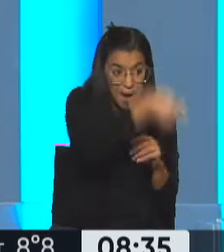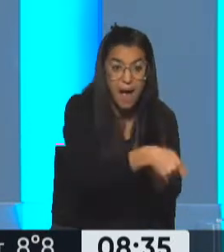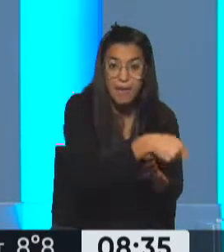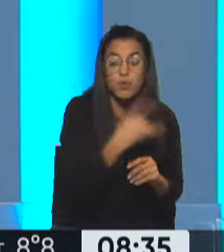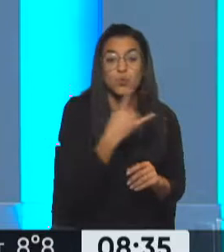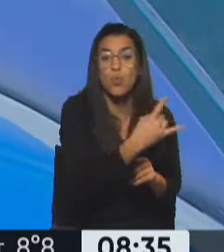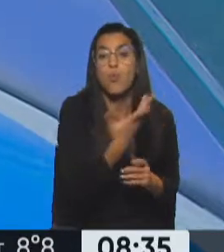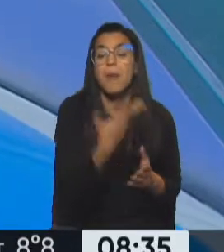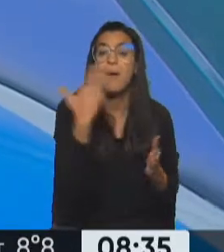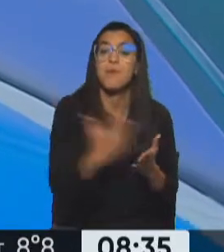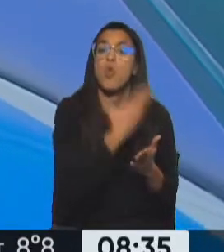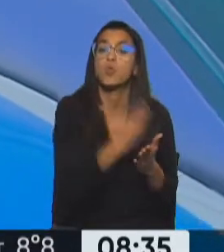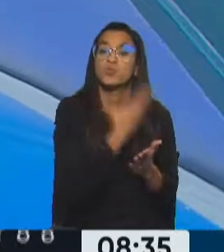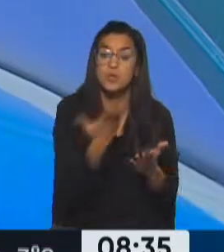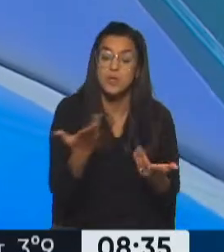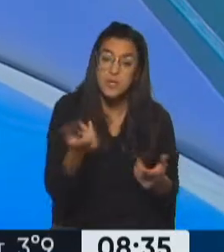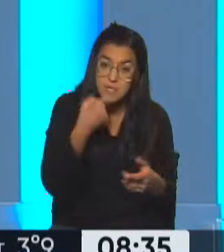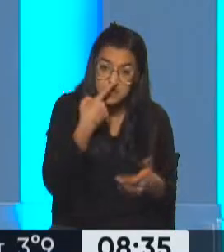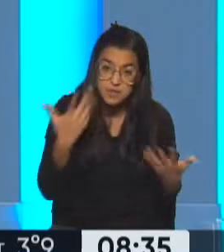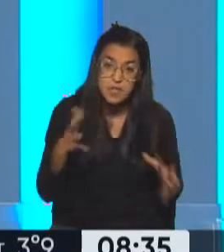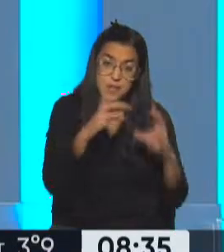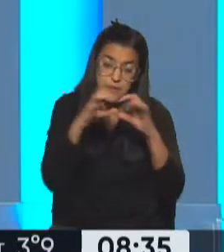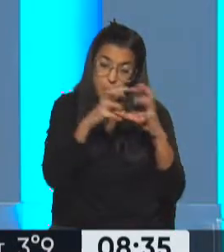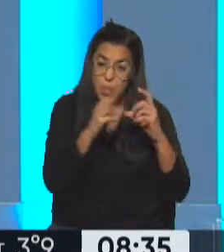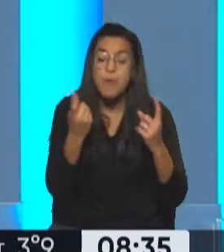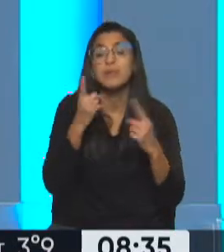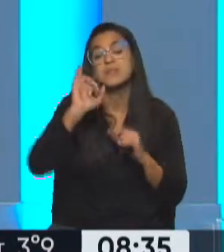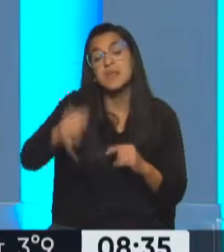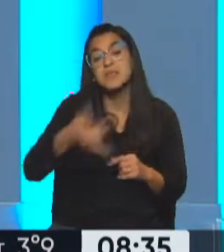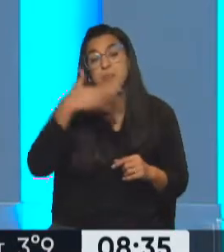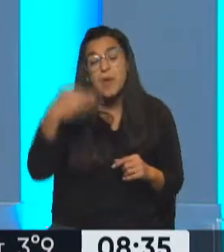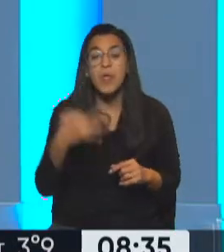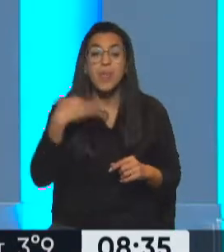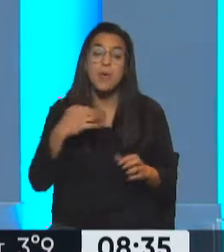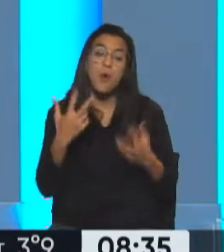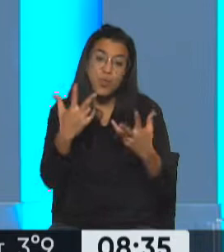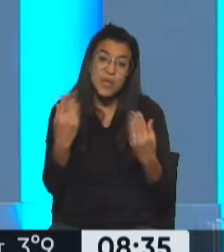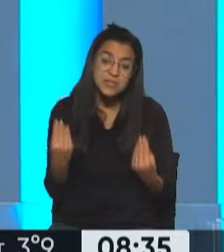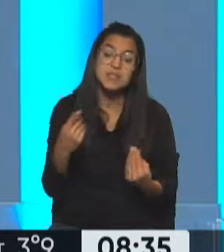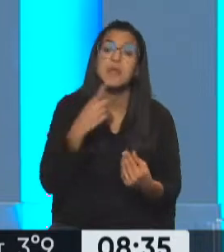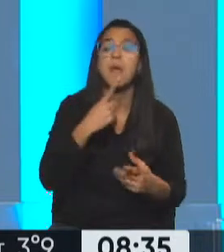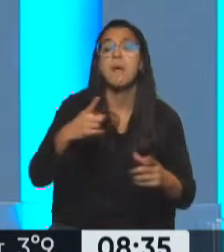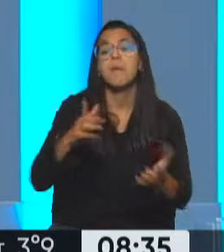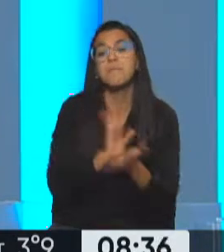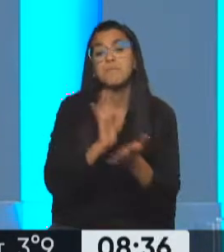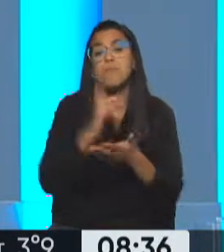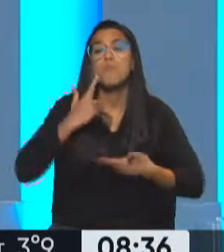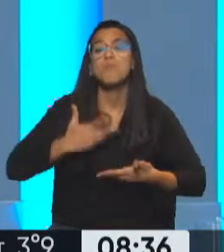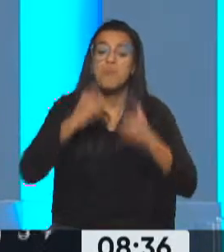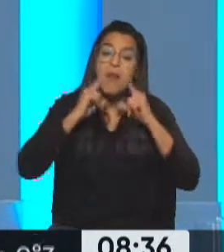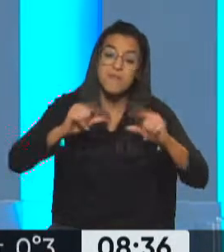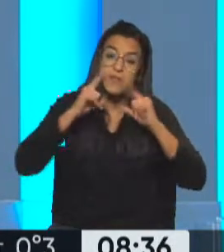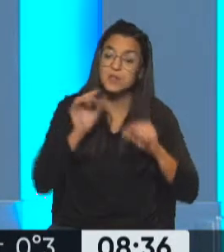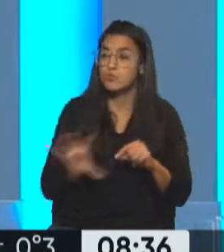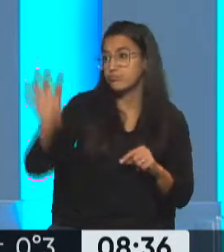para aumentar la producción. Digo, es interesante el debate. Sí, es cierto que hay que decir que es una manifestación que se va a repetir en